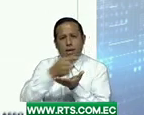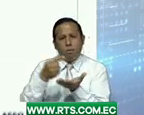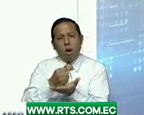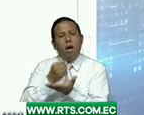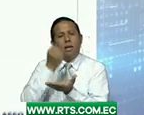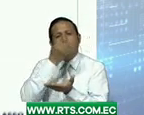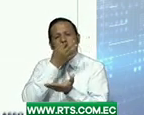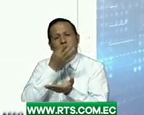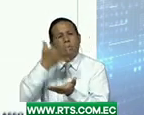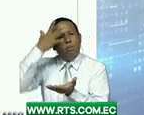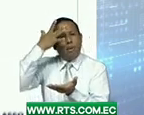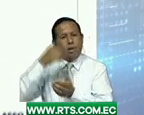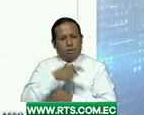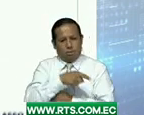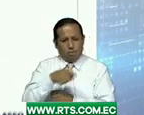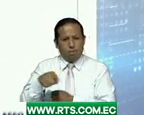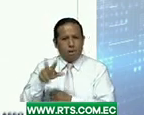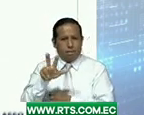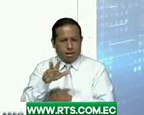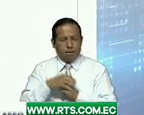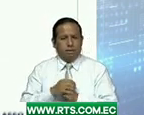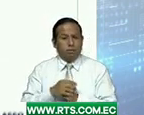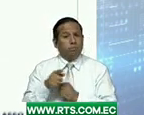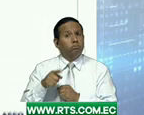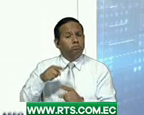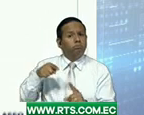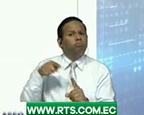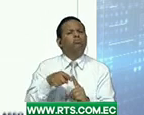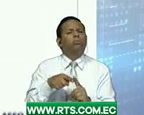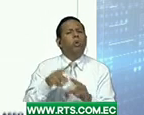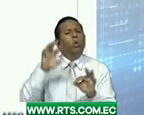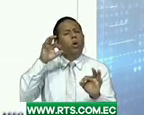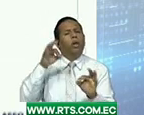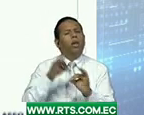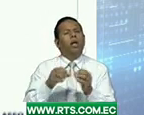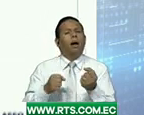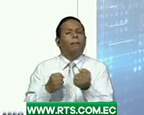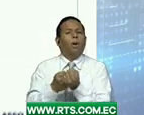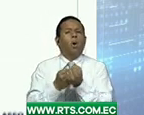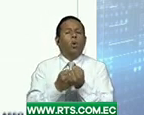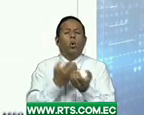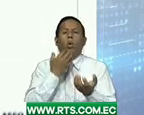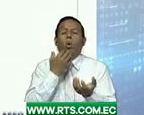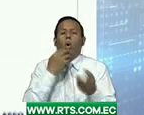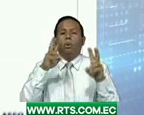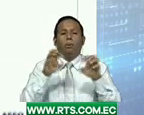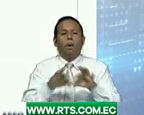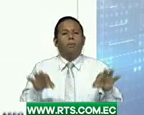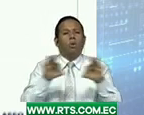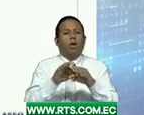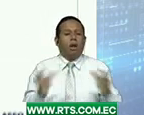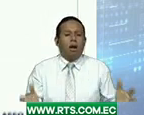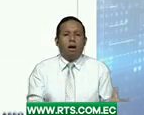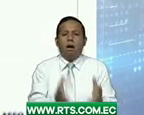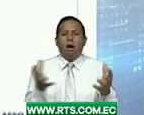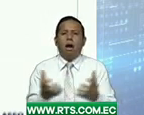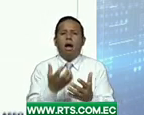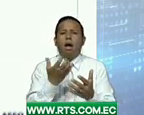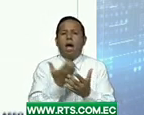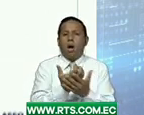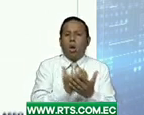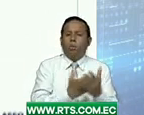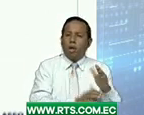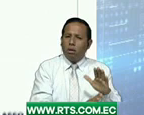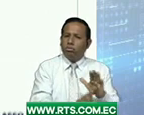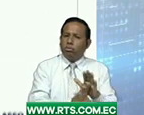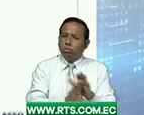Áchilas, en las que rige el estado de excepción. La medida se toma con la finalidad de mantener e impulsar la reactivación en el